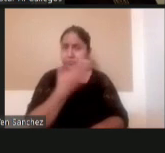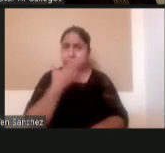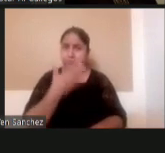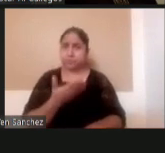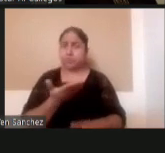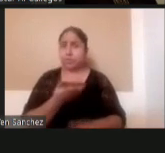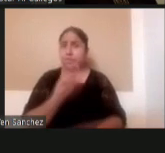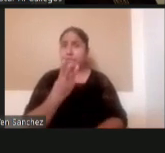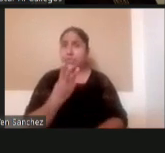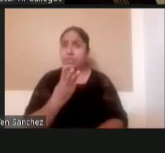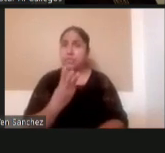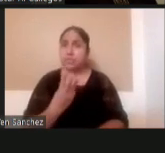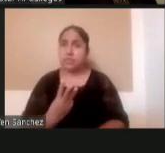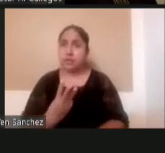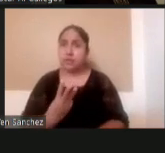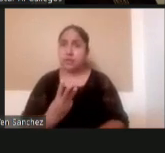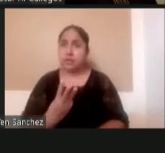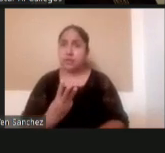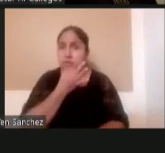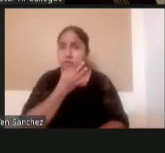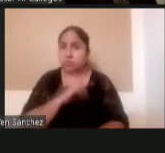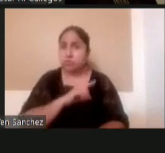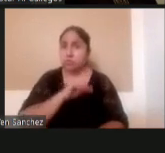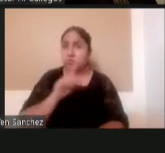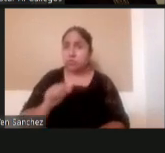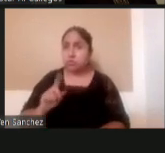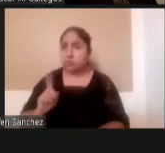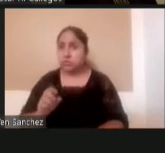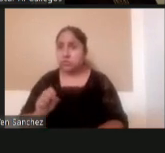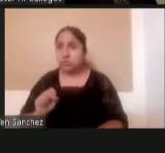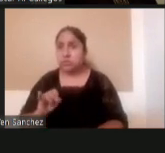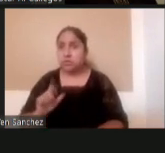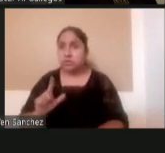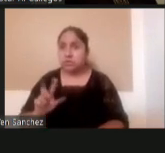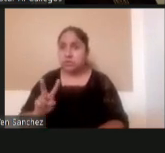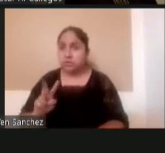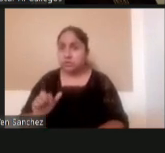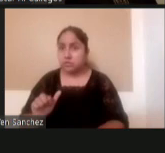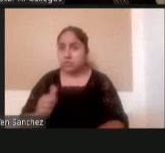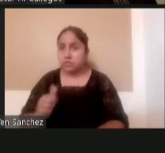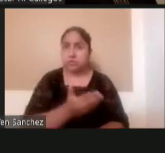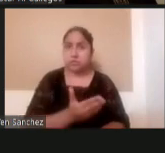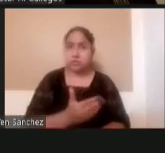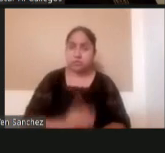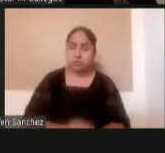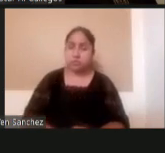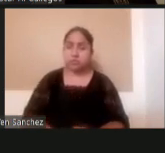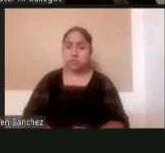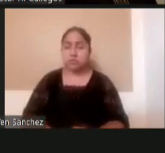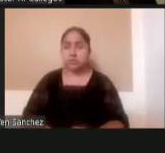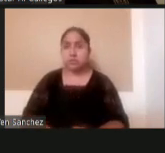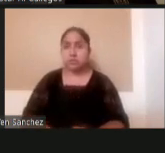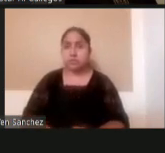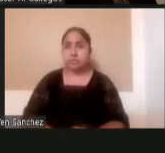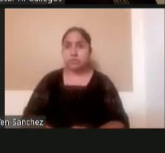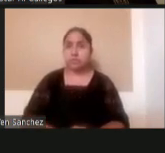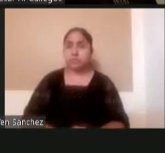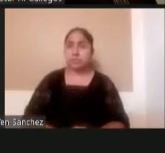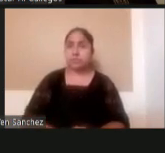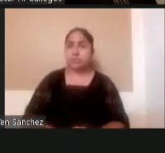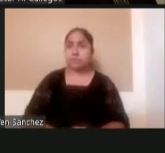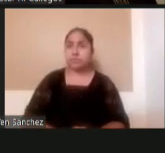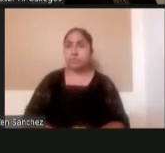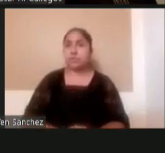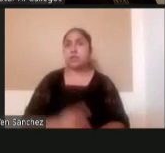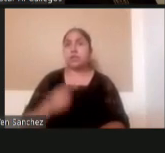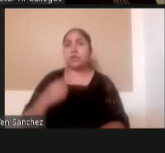hasta 3 minutos y luego pasamos con usted, regidor Silva. Adelante, regidor Ponce Torres. Muy breve, señor presidente. Una de las obligaciones que